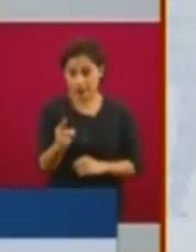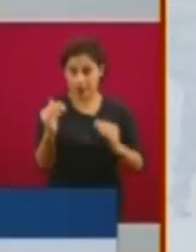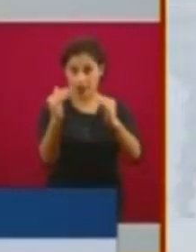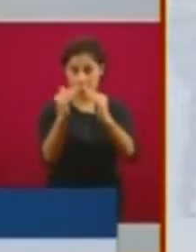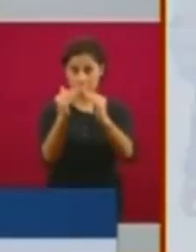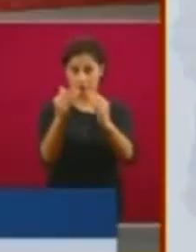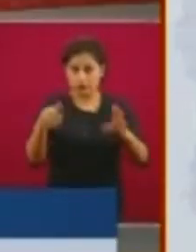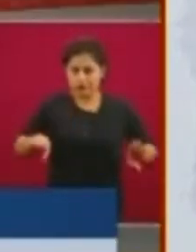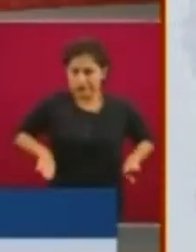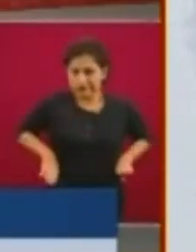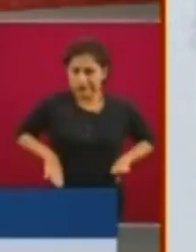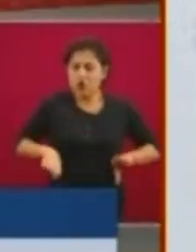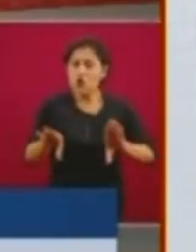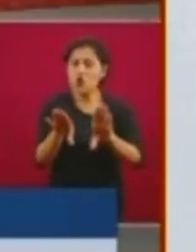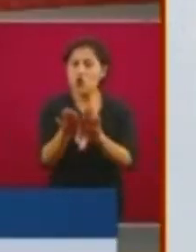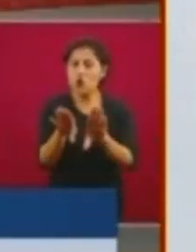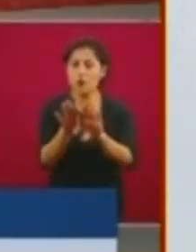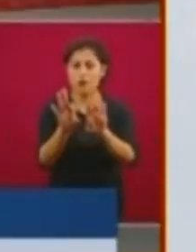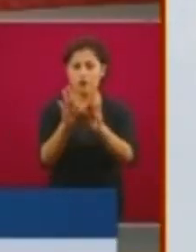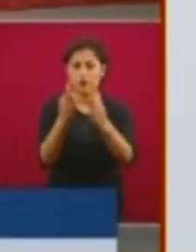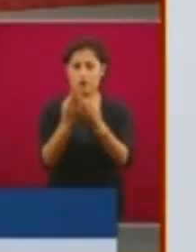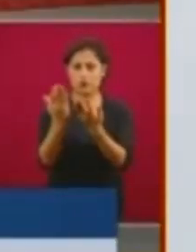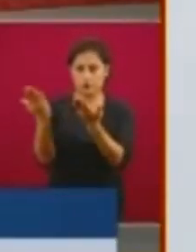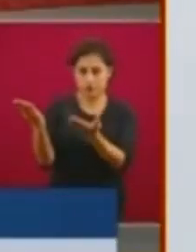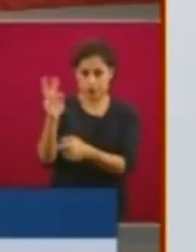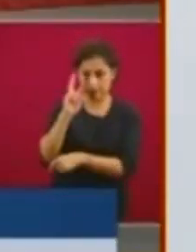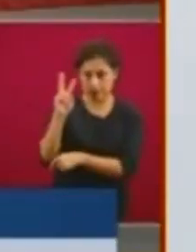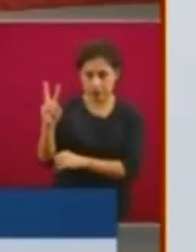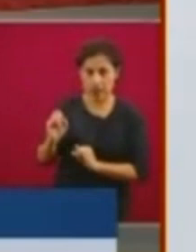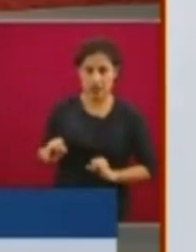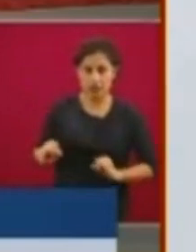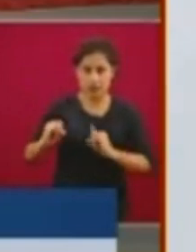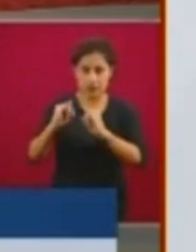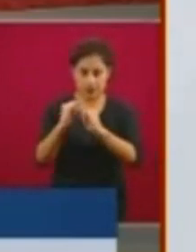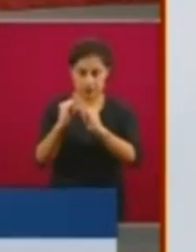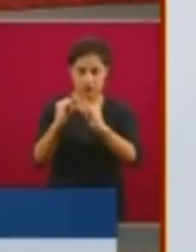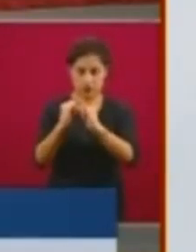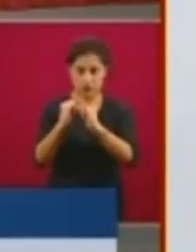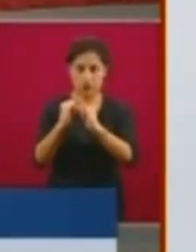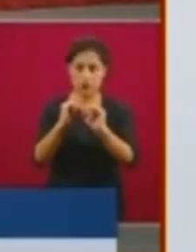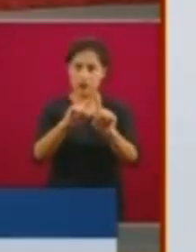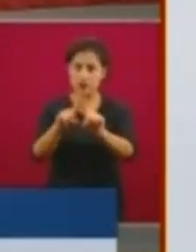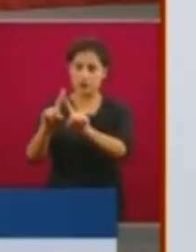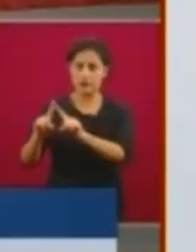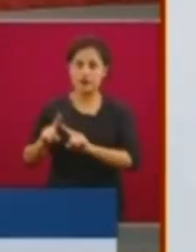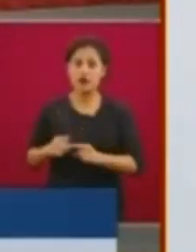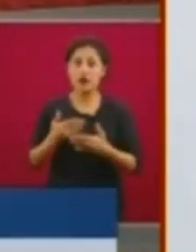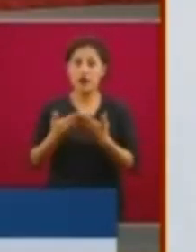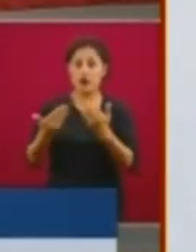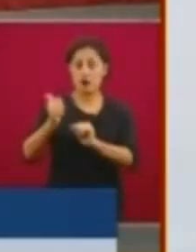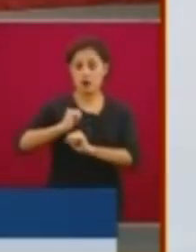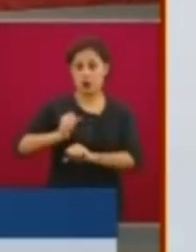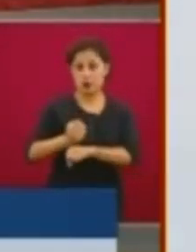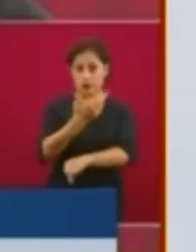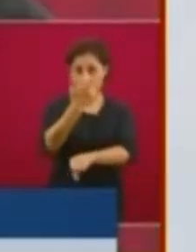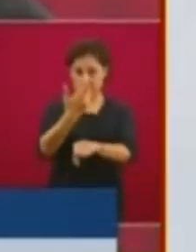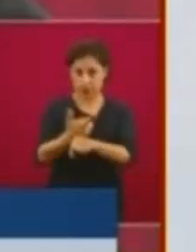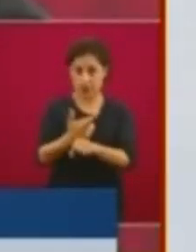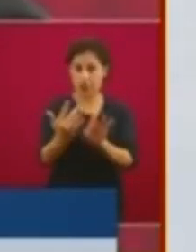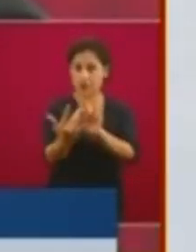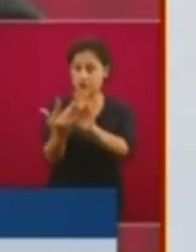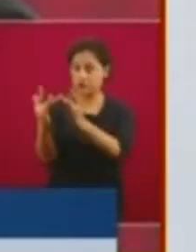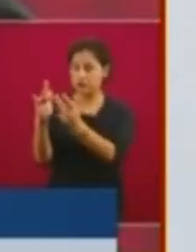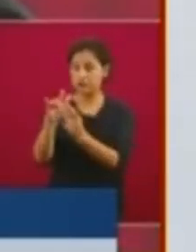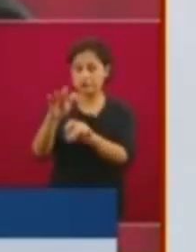que este año algunos municipios nos puedan más pedir temas de equipamiento de salud, por dar un ejemplo, ahora que estamos en medio de la